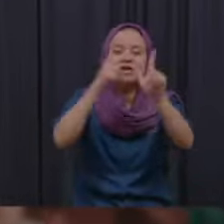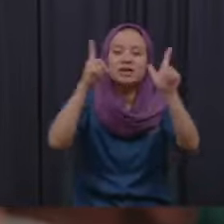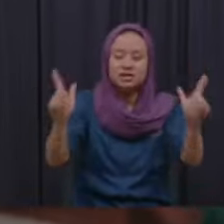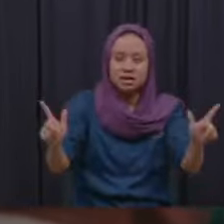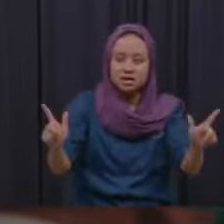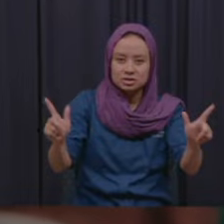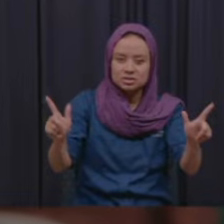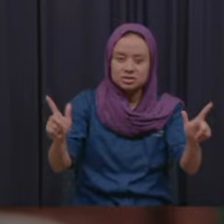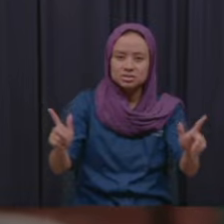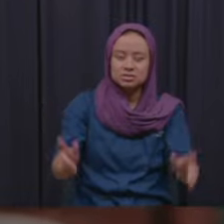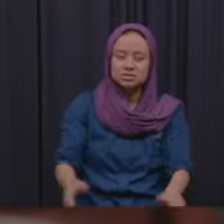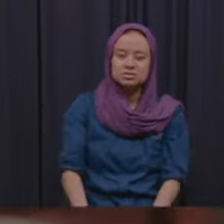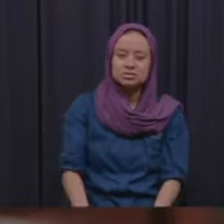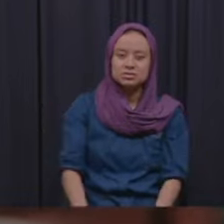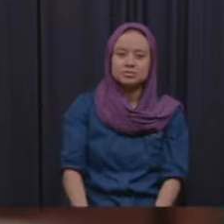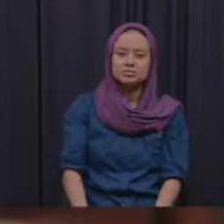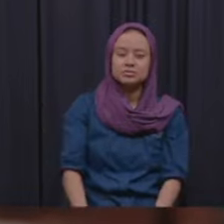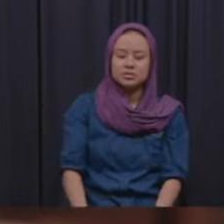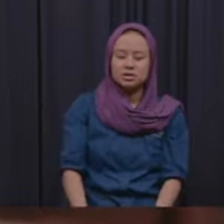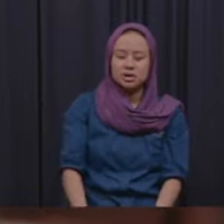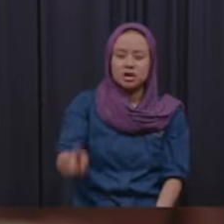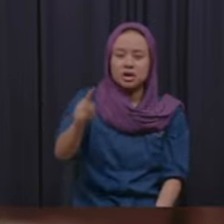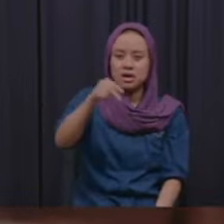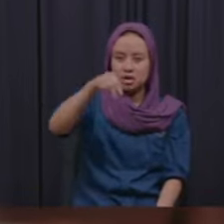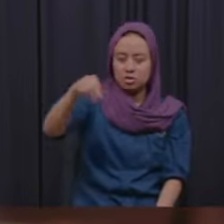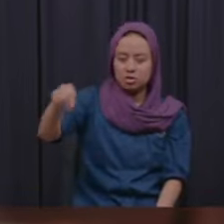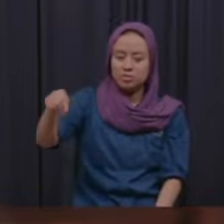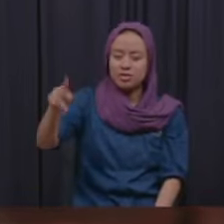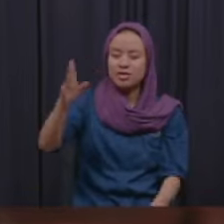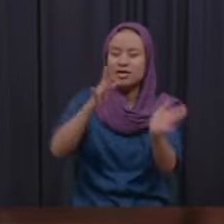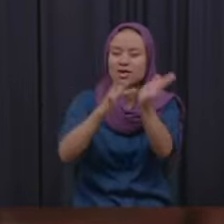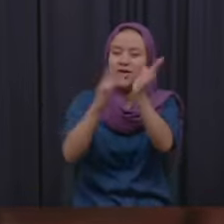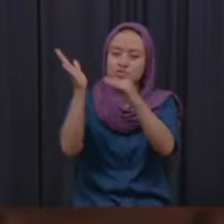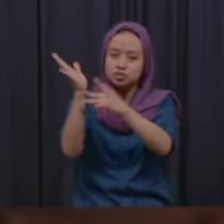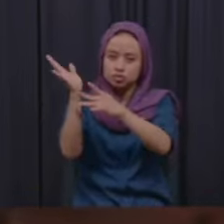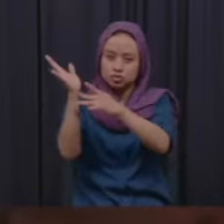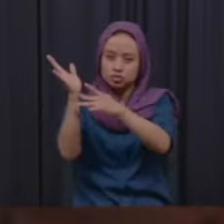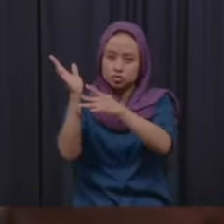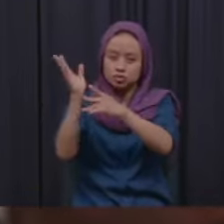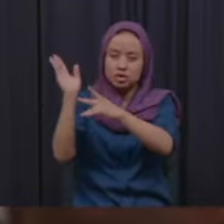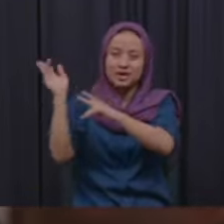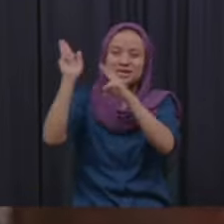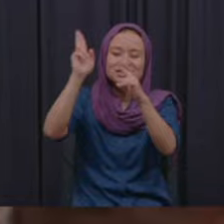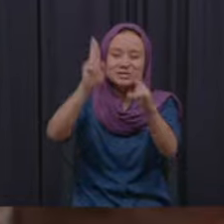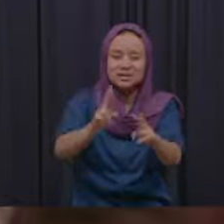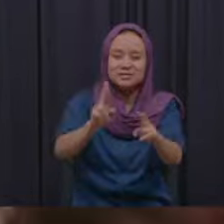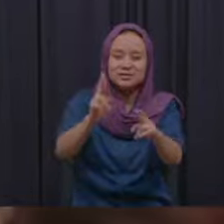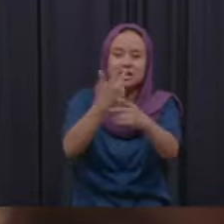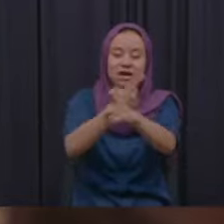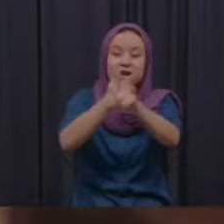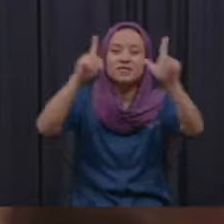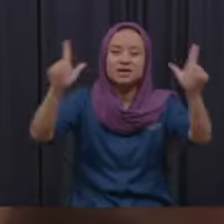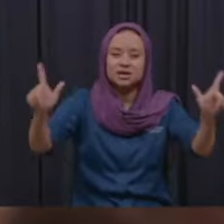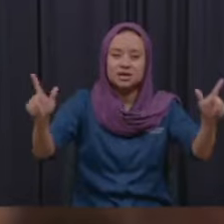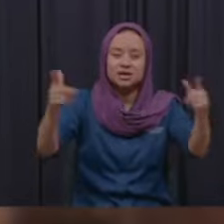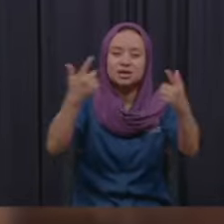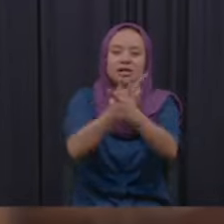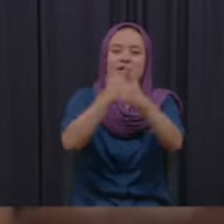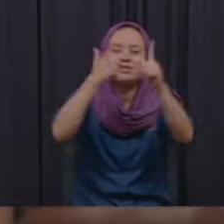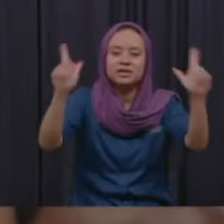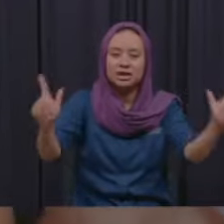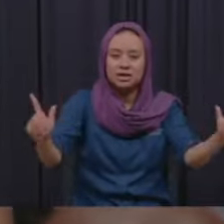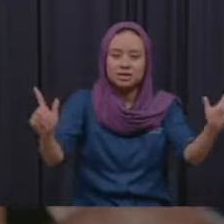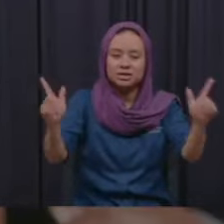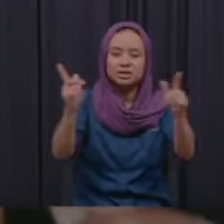Y shakandarabasei. Y rababakandaramaikia. Libre, libre, libre.